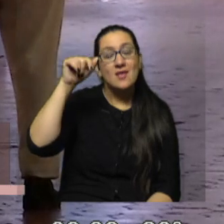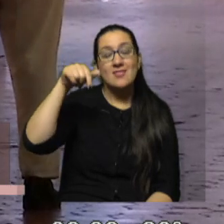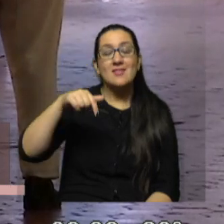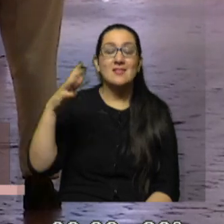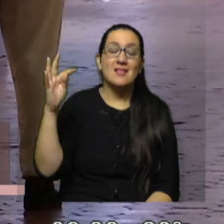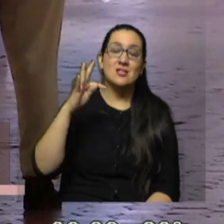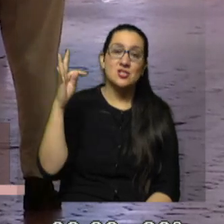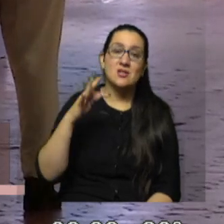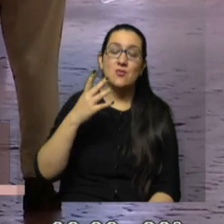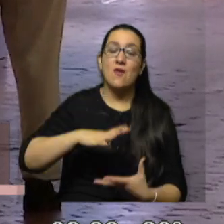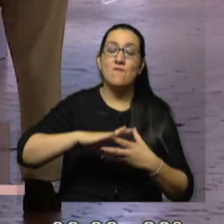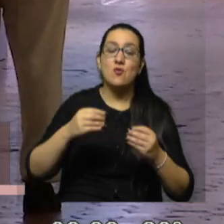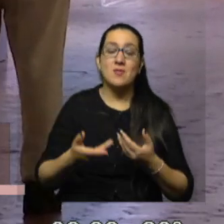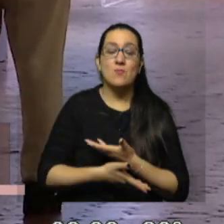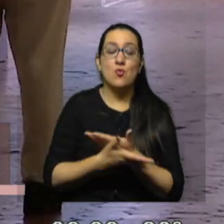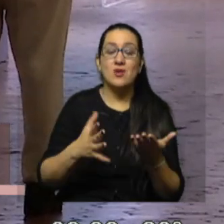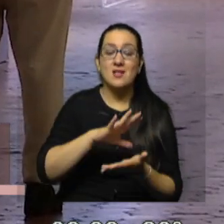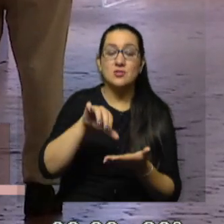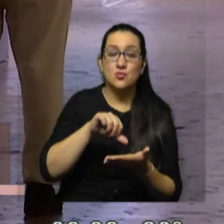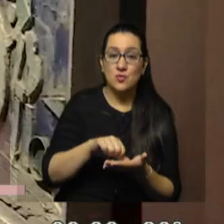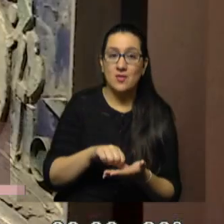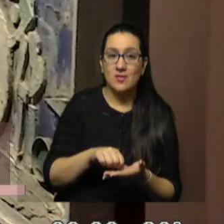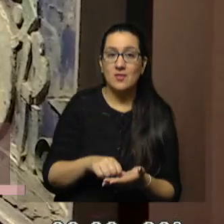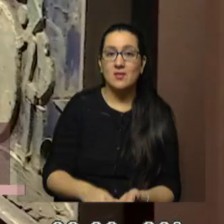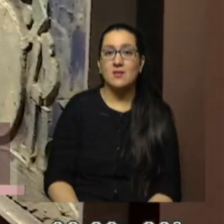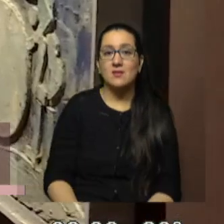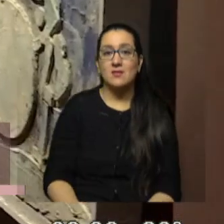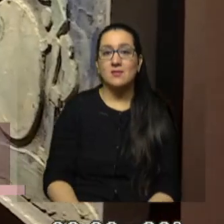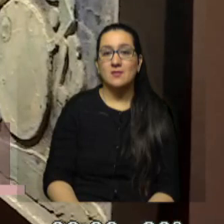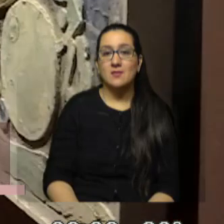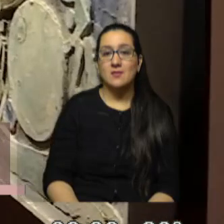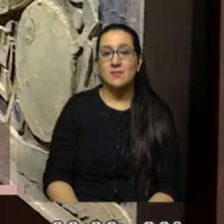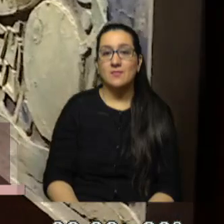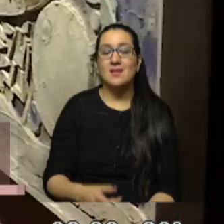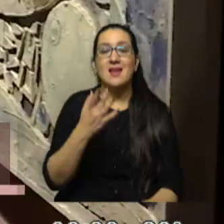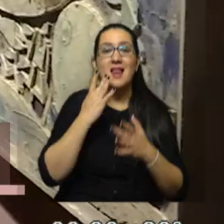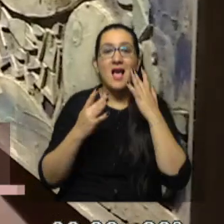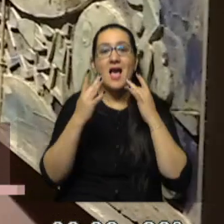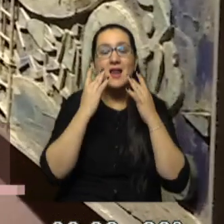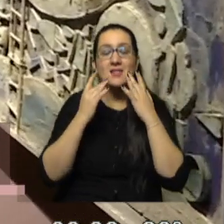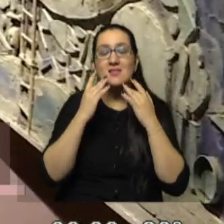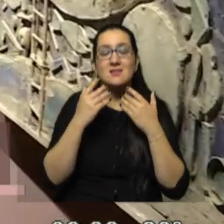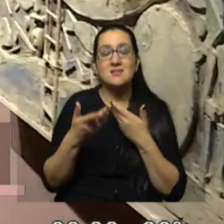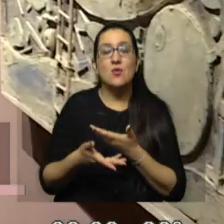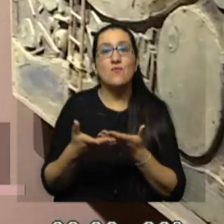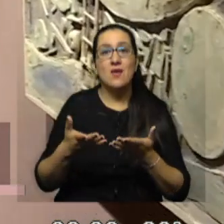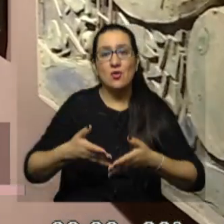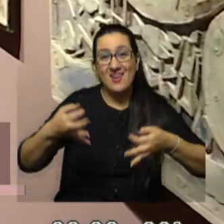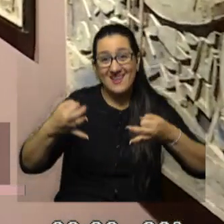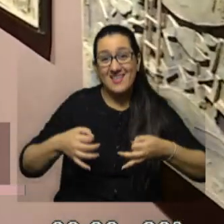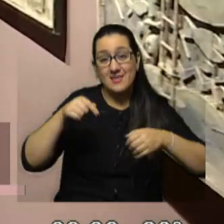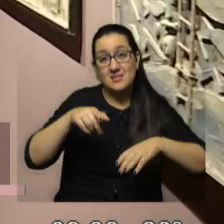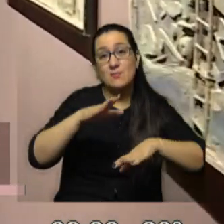manera también de mostrar la ciudad, de posicionar el arte frente a la realidad que lo circundaba, a